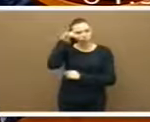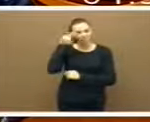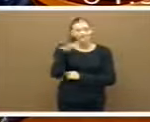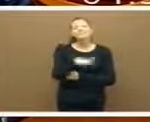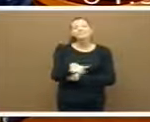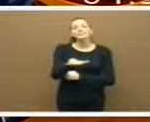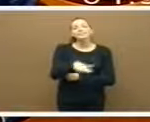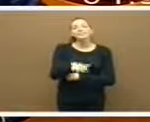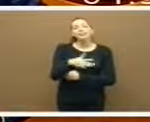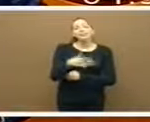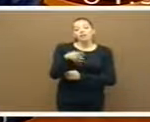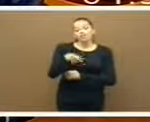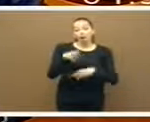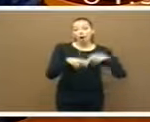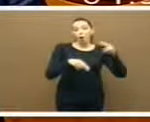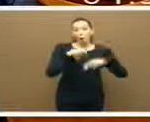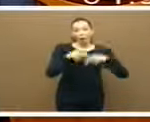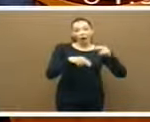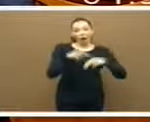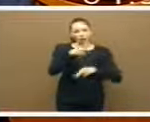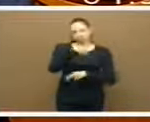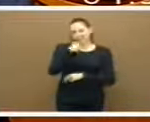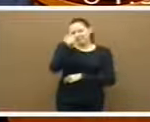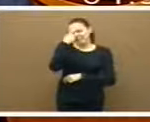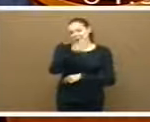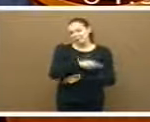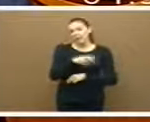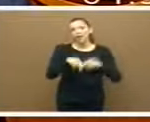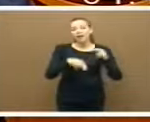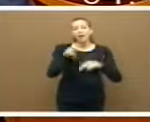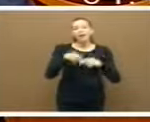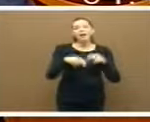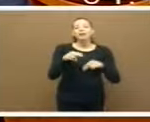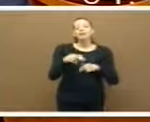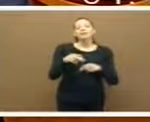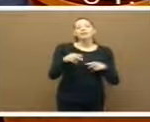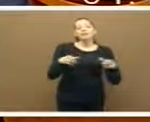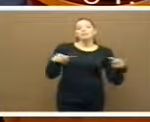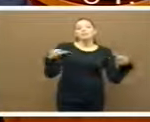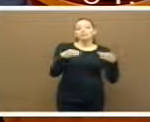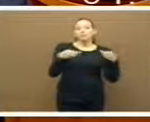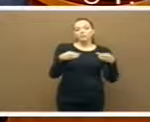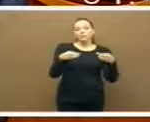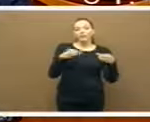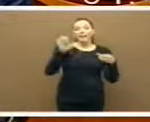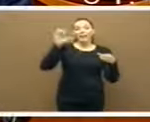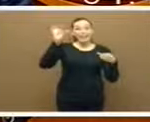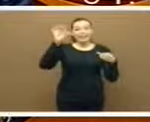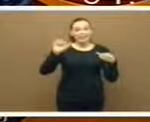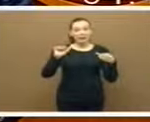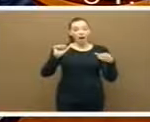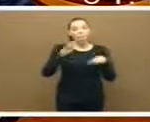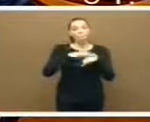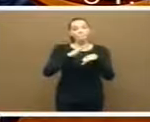a la ejecución de las obras que todos conocemos, las obras de la ESA, en la participación en la compra de materiales.